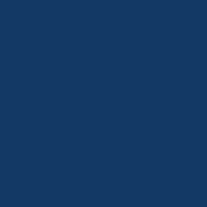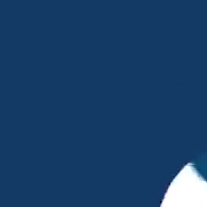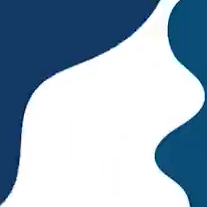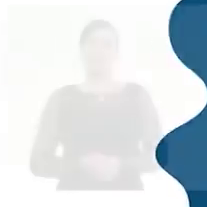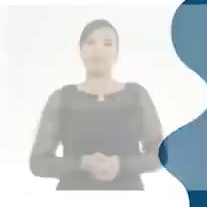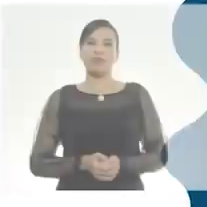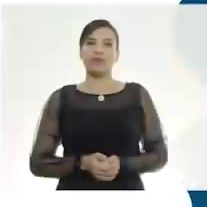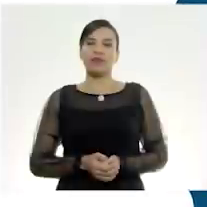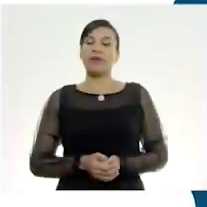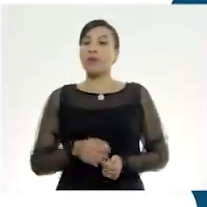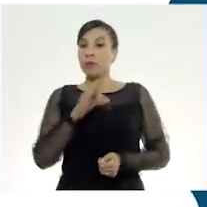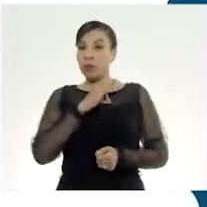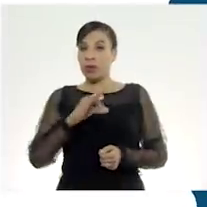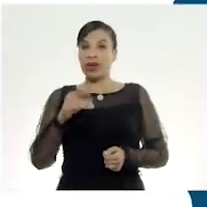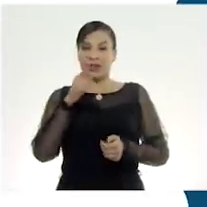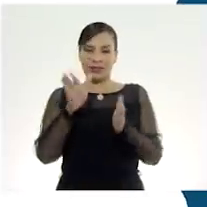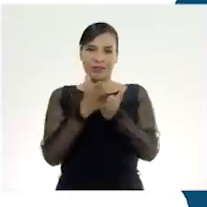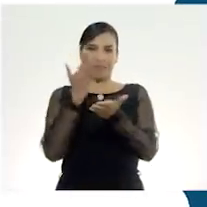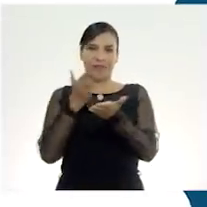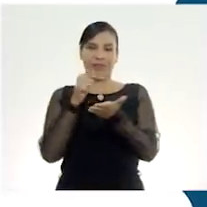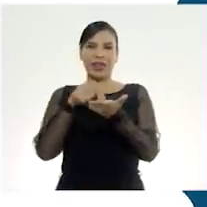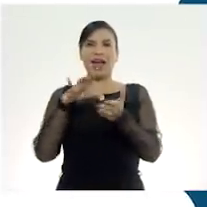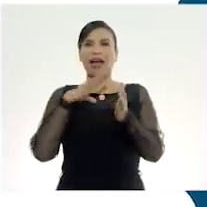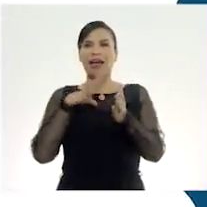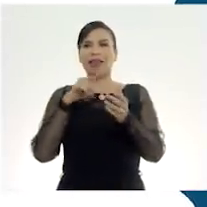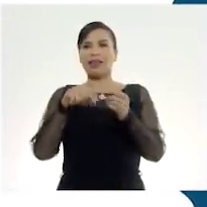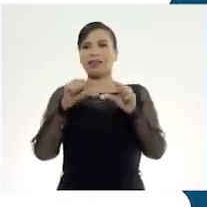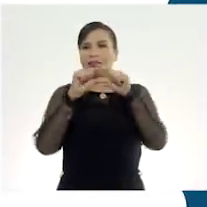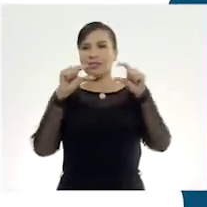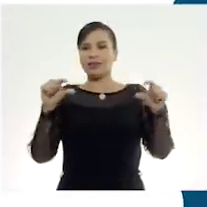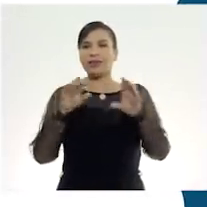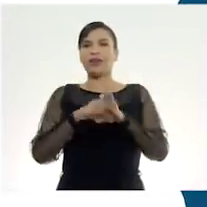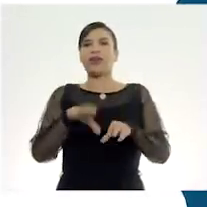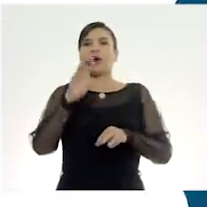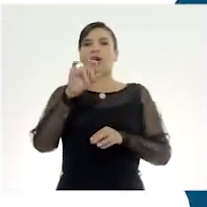También puedes encontrar los libros de texto en la página